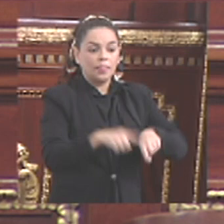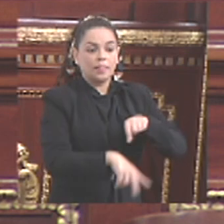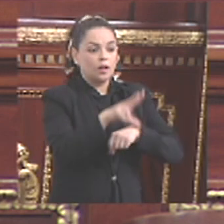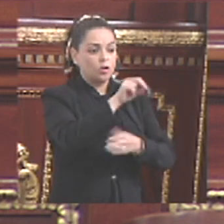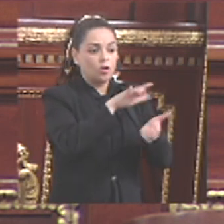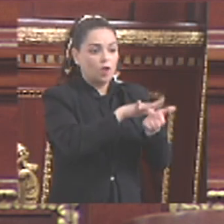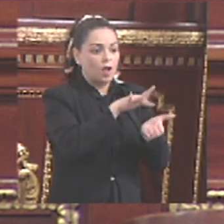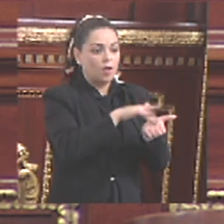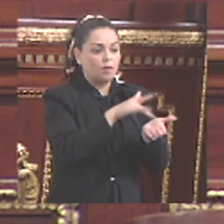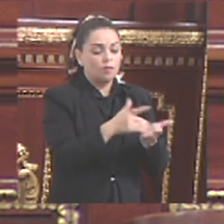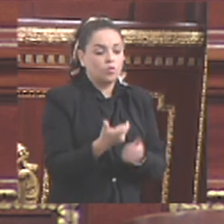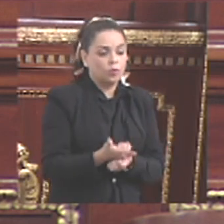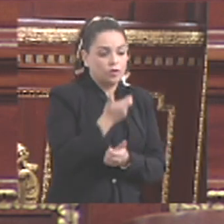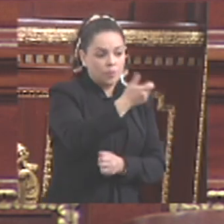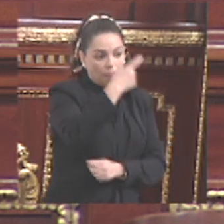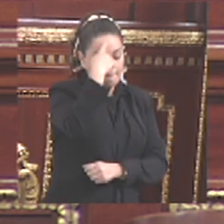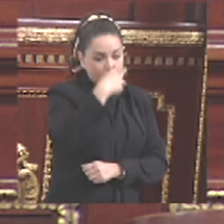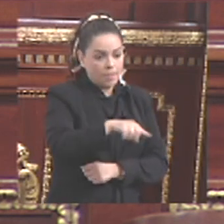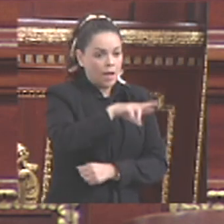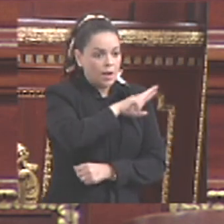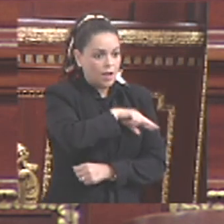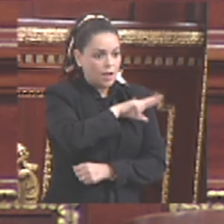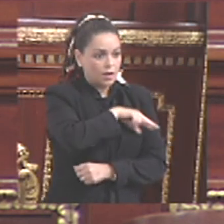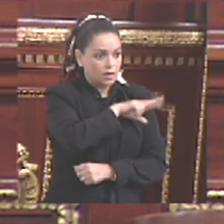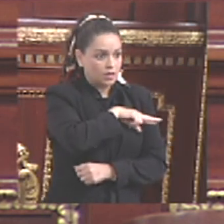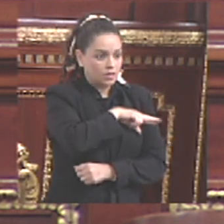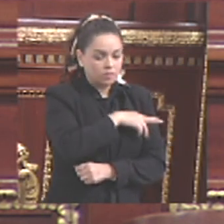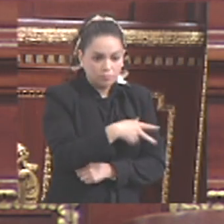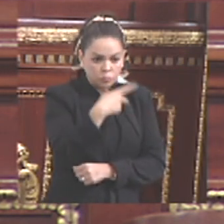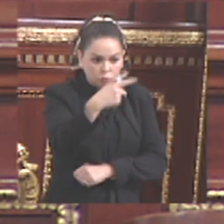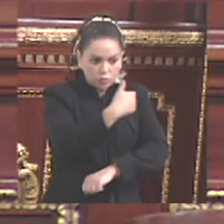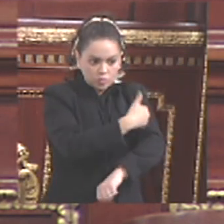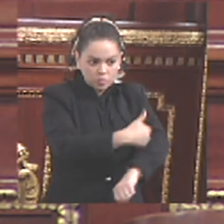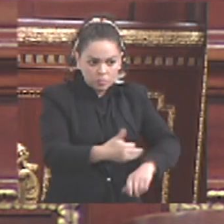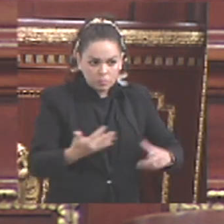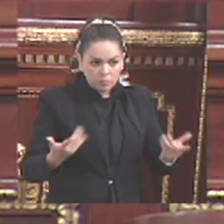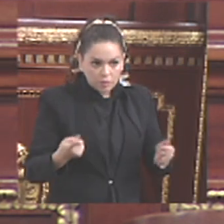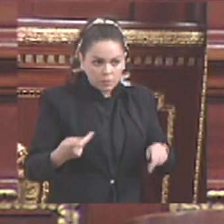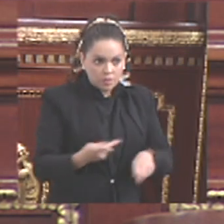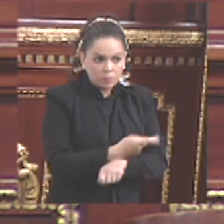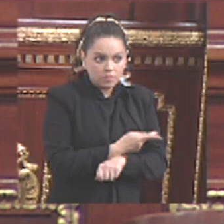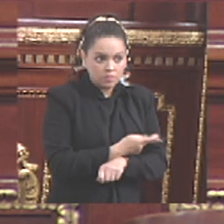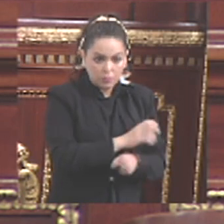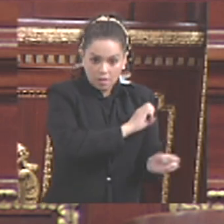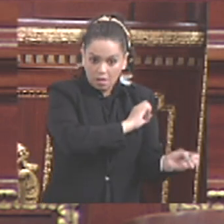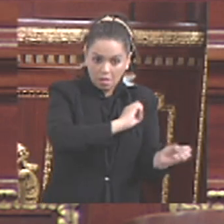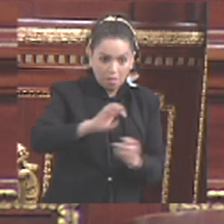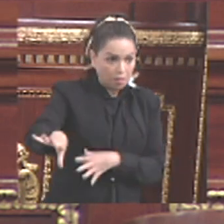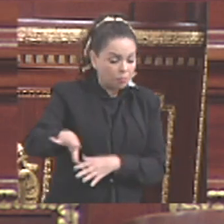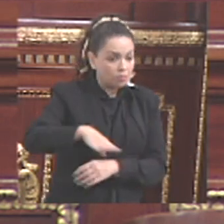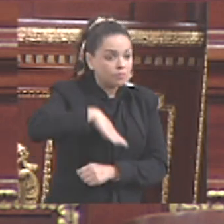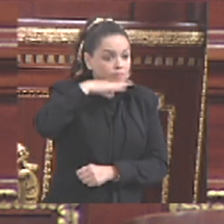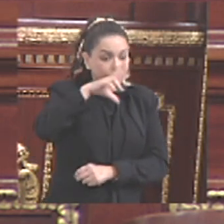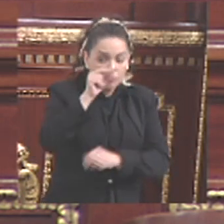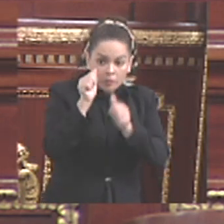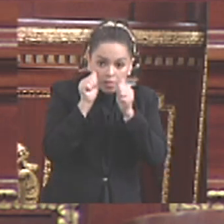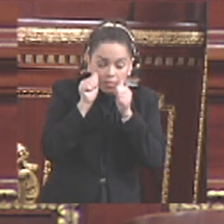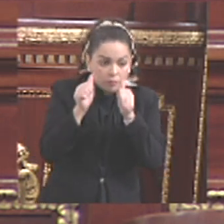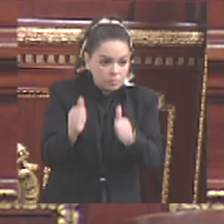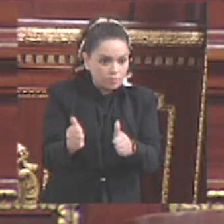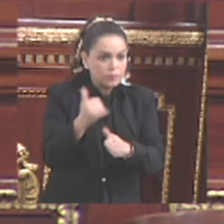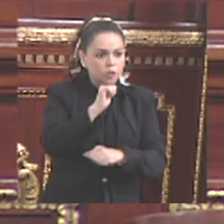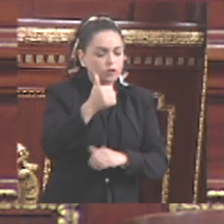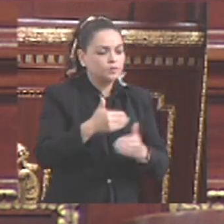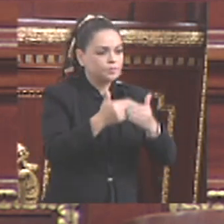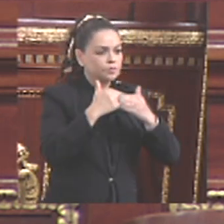inmuebles y a sus familias afectadas sin este recurso? Y una reflexión más: ¿cómo pretende resolver